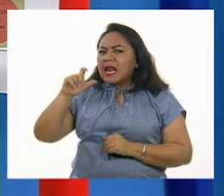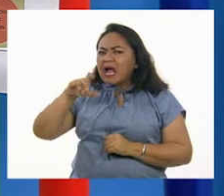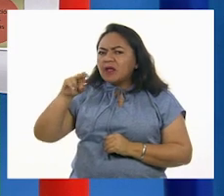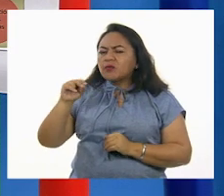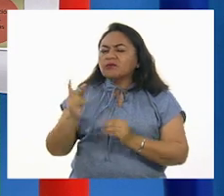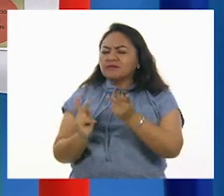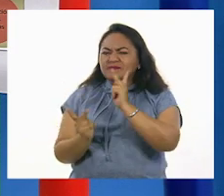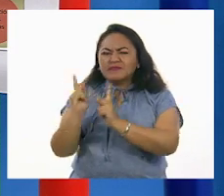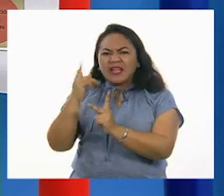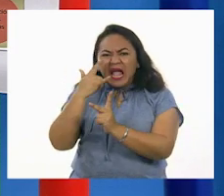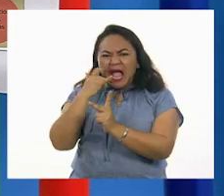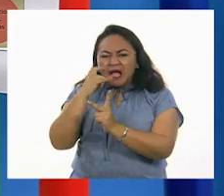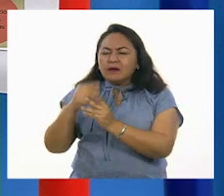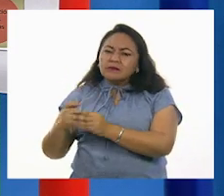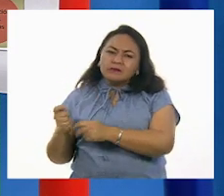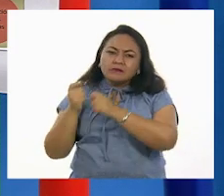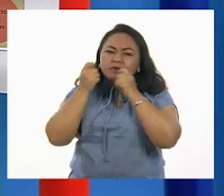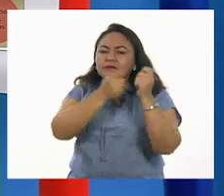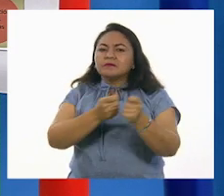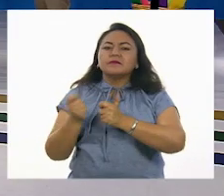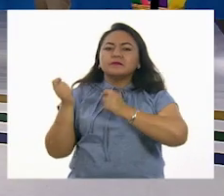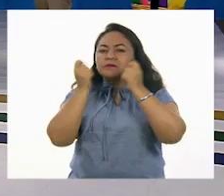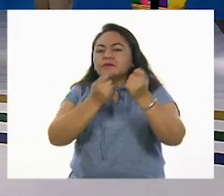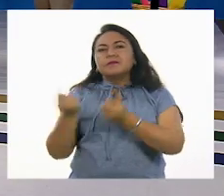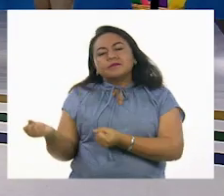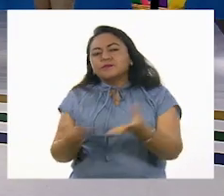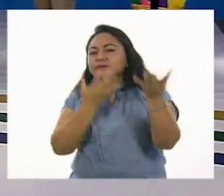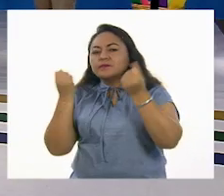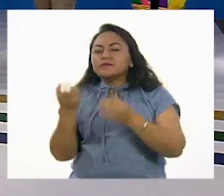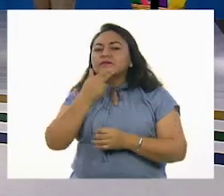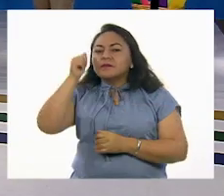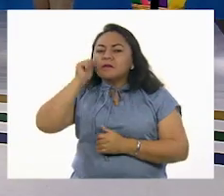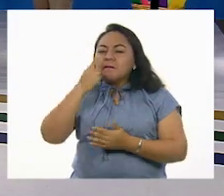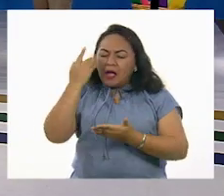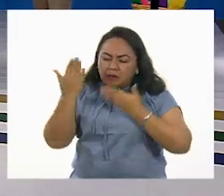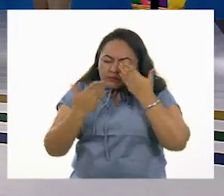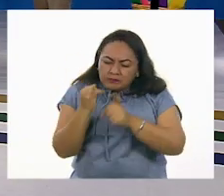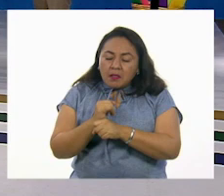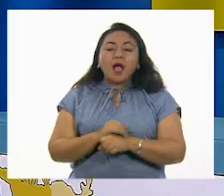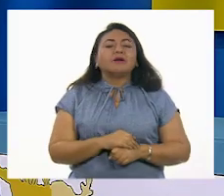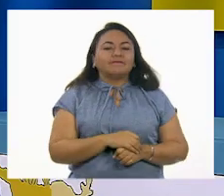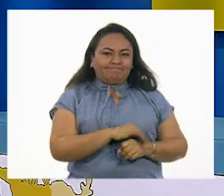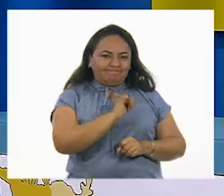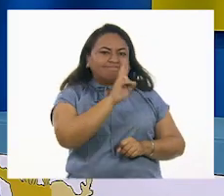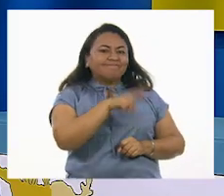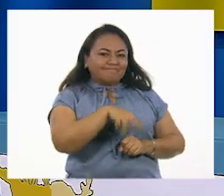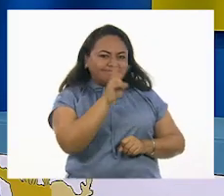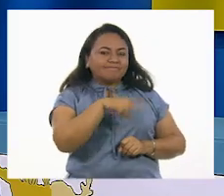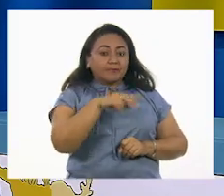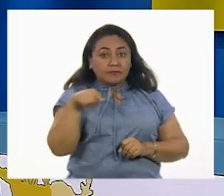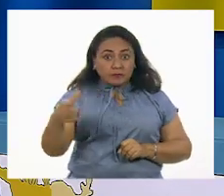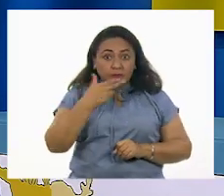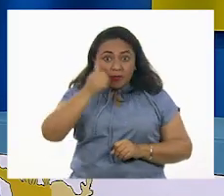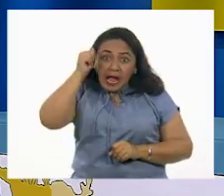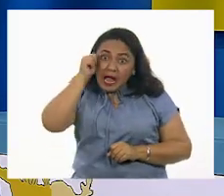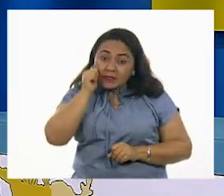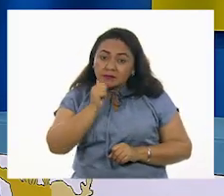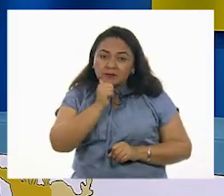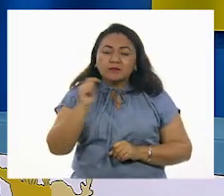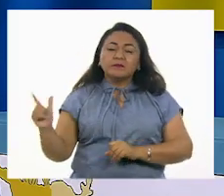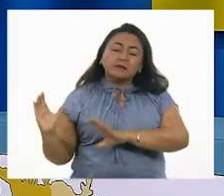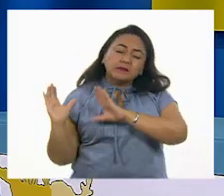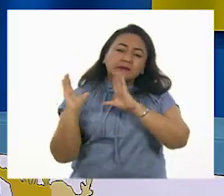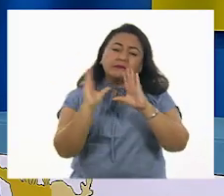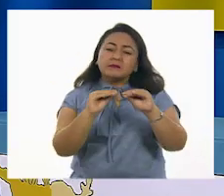de plantas orientales a Aristóteles para su estudio? Qué dato tan interesante, María. En efecto, Aristóteles también enseñó a